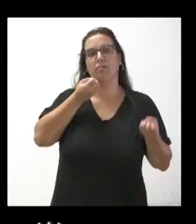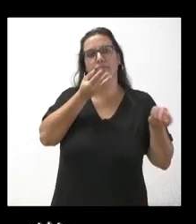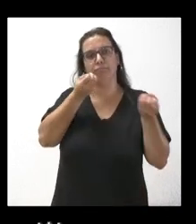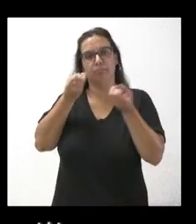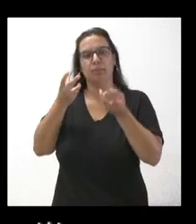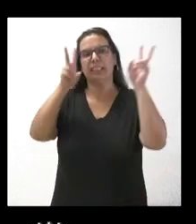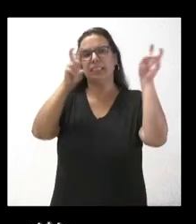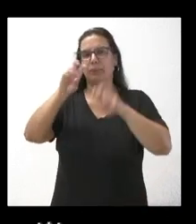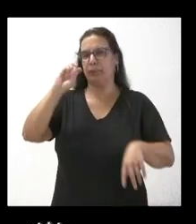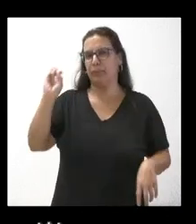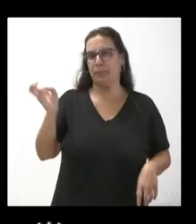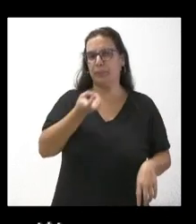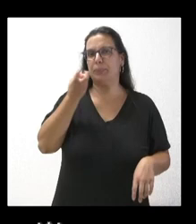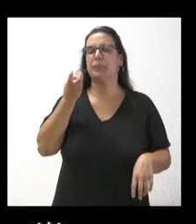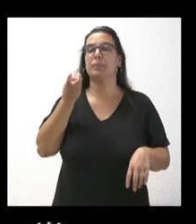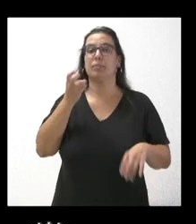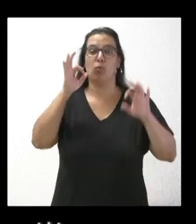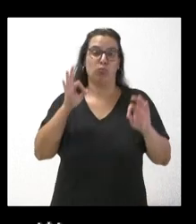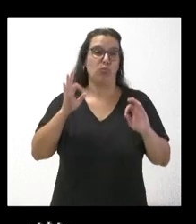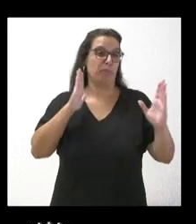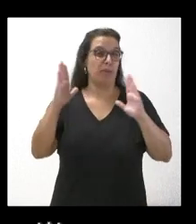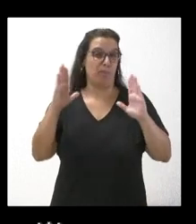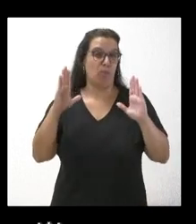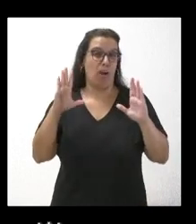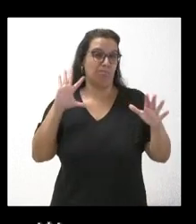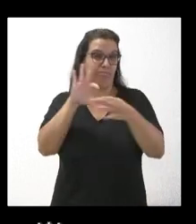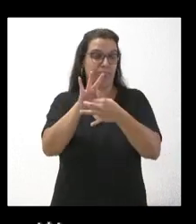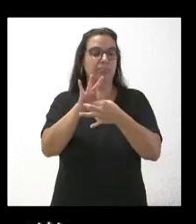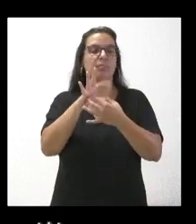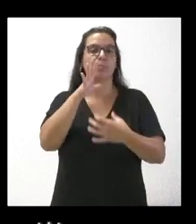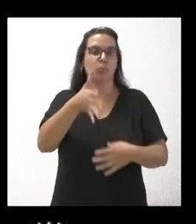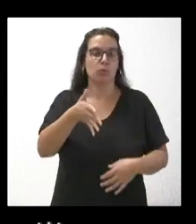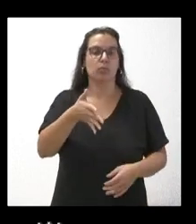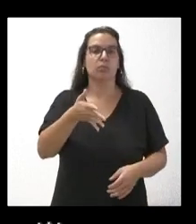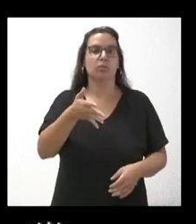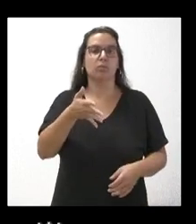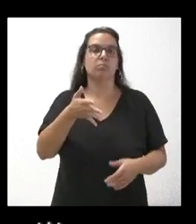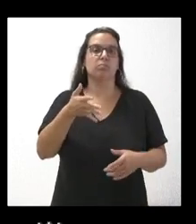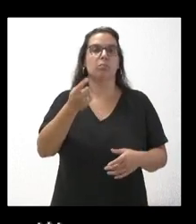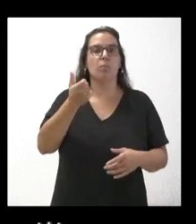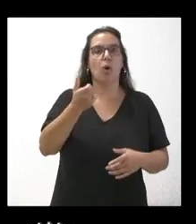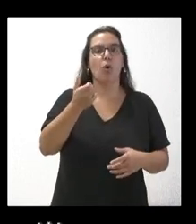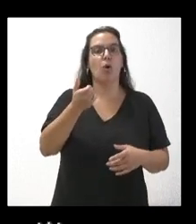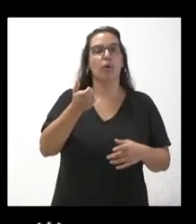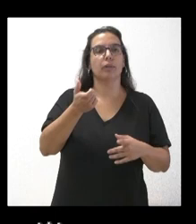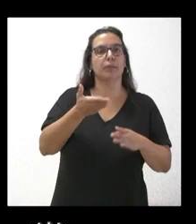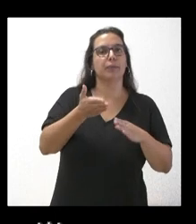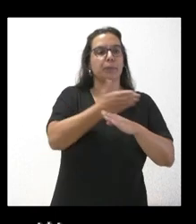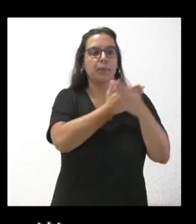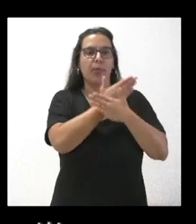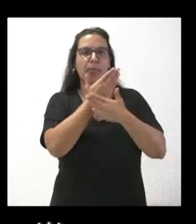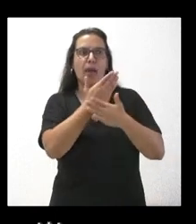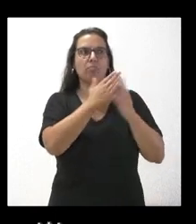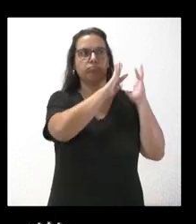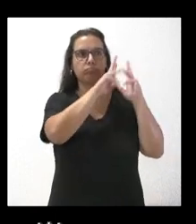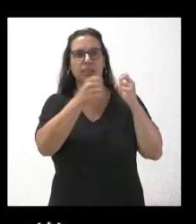algunas cuestiones muy propias de esta época del año y, por tanto, hacer balance de lo que han sido estos últimos días en